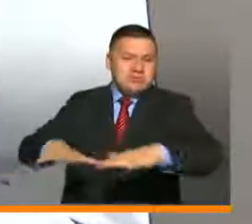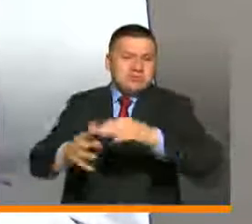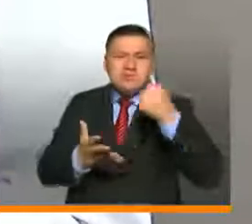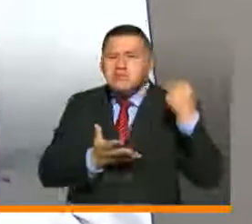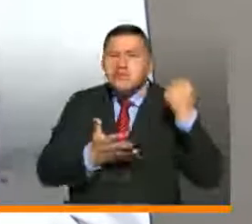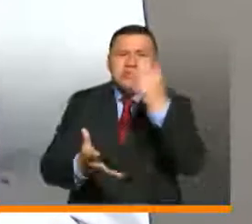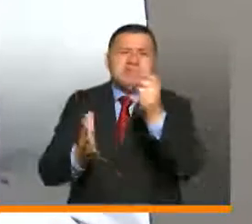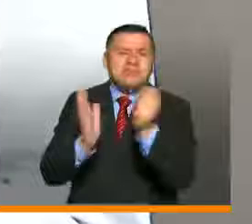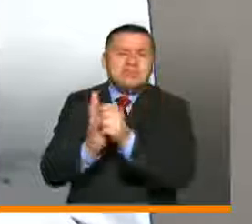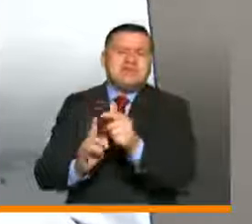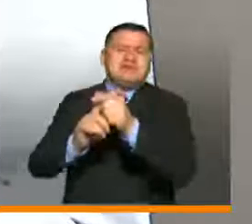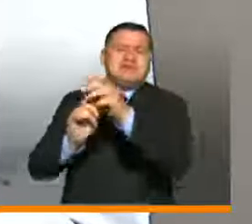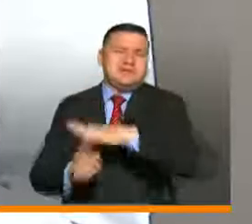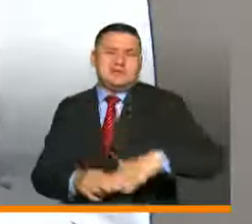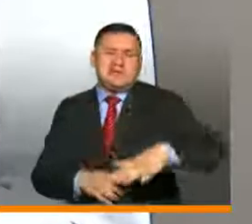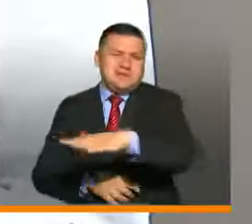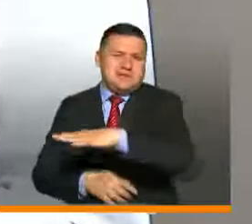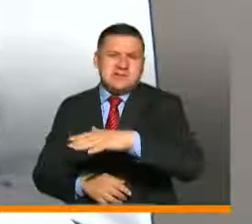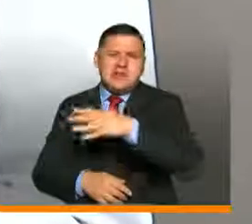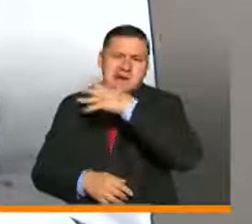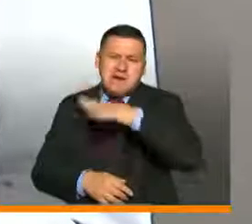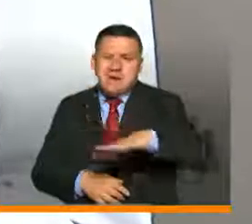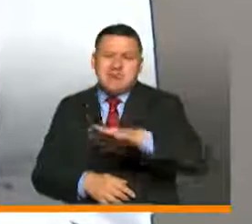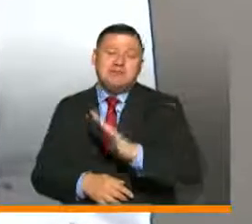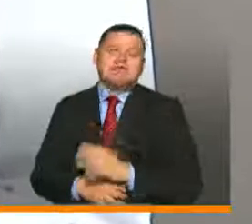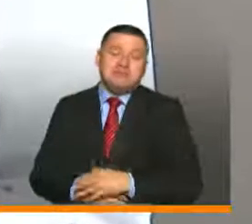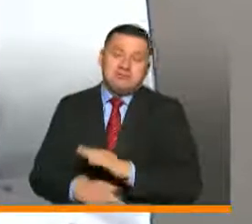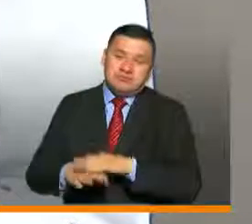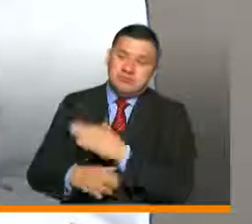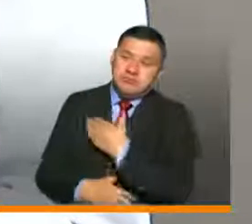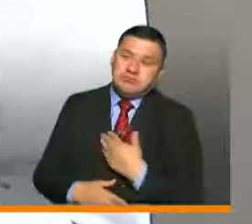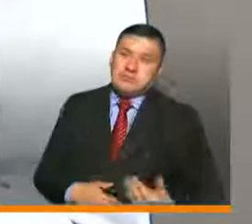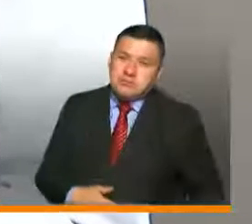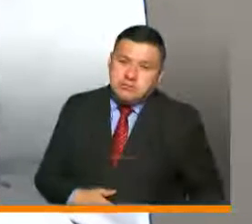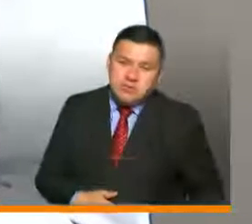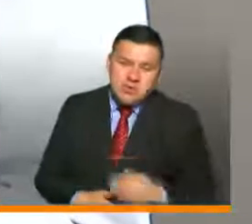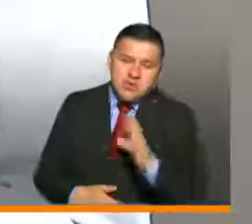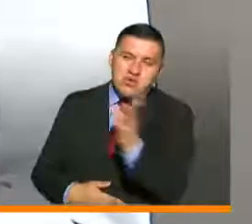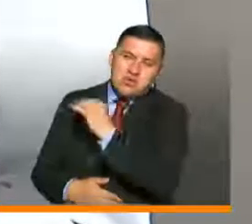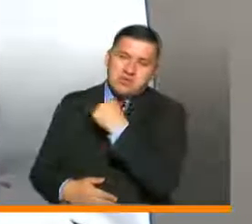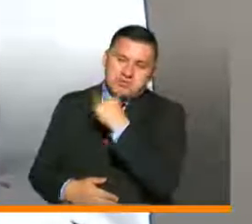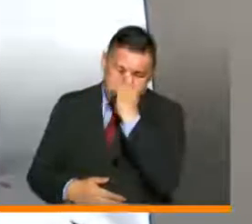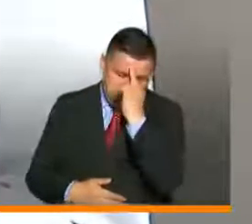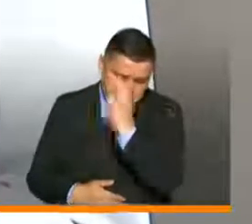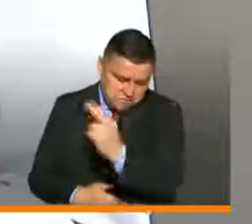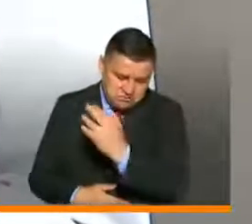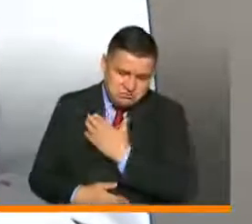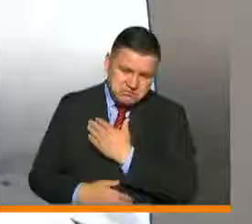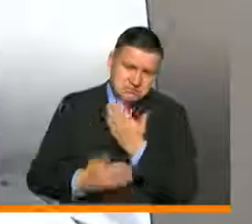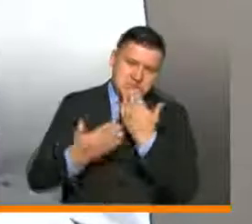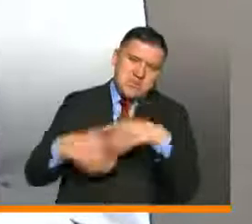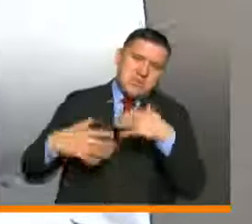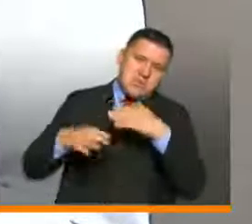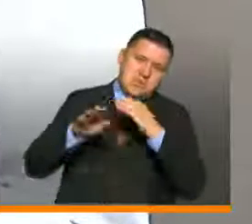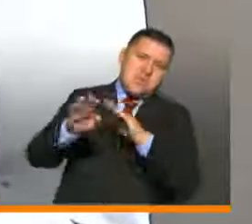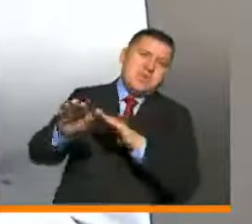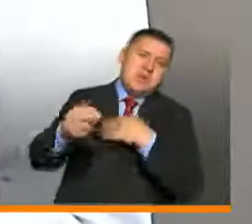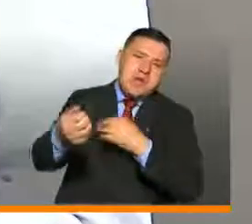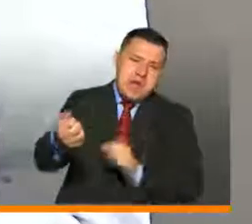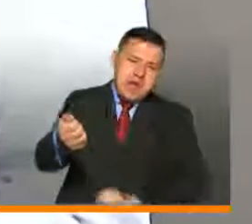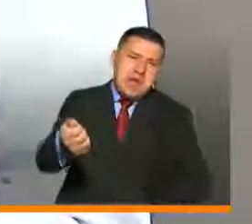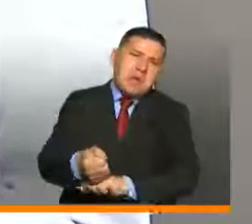inversión especialmente en la zona rural por lo tanto señor presidente todo mi respeto toda mi admiración todo mi apoyo